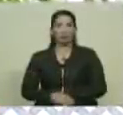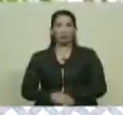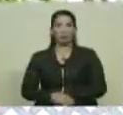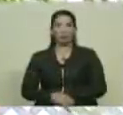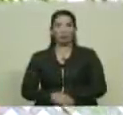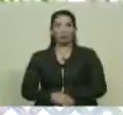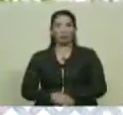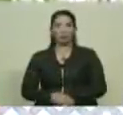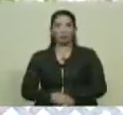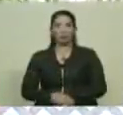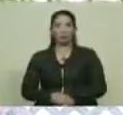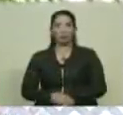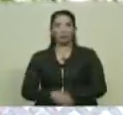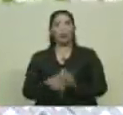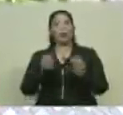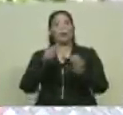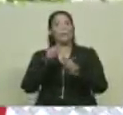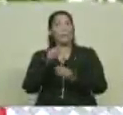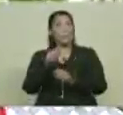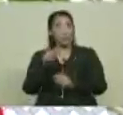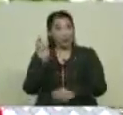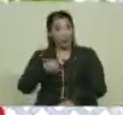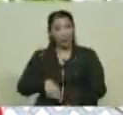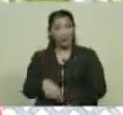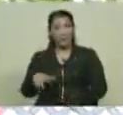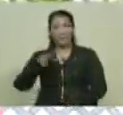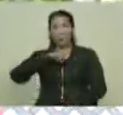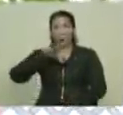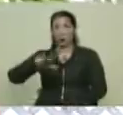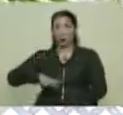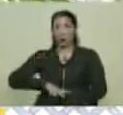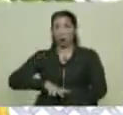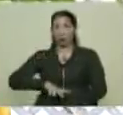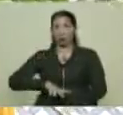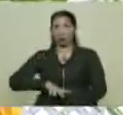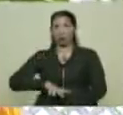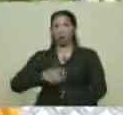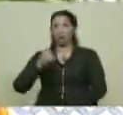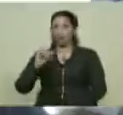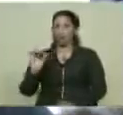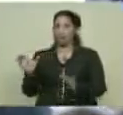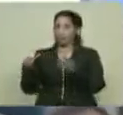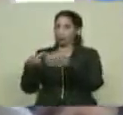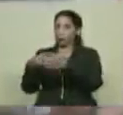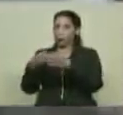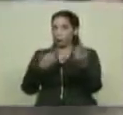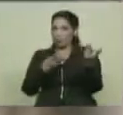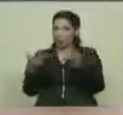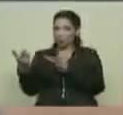¿Ah? Portugal, perdón, también están presentes. Bienvenido.